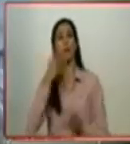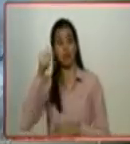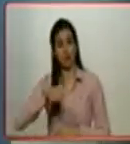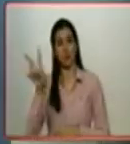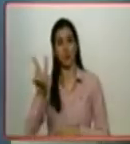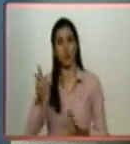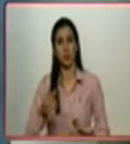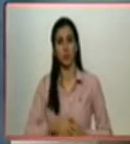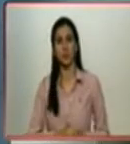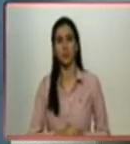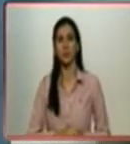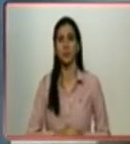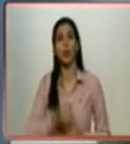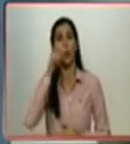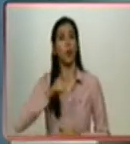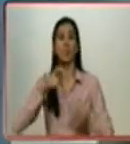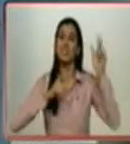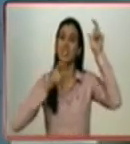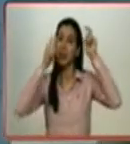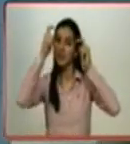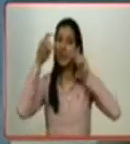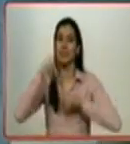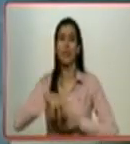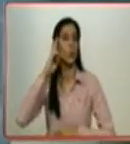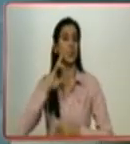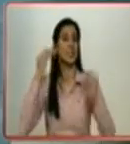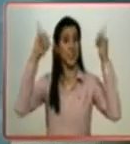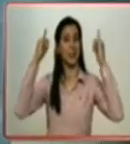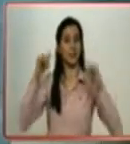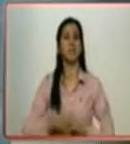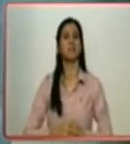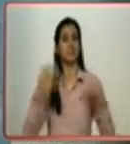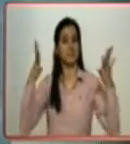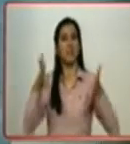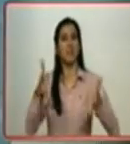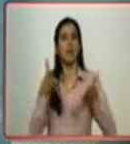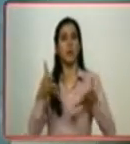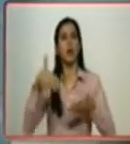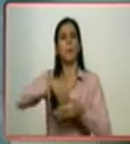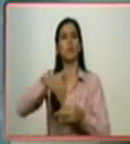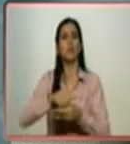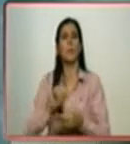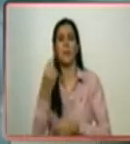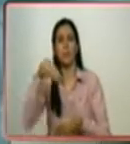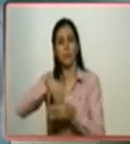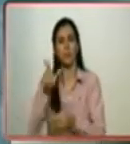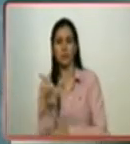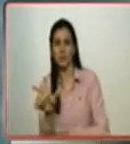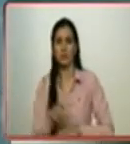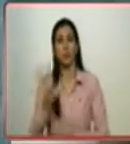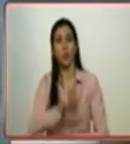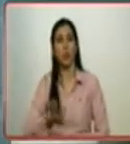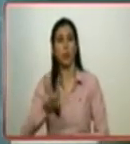Venezuela. Y el pueblo chavista del Estado Bolívar celebró el triunfo de las primarias del pueblo que se desarrollaron este domingo en todo el